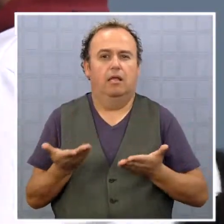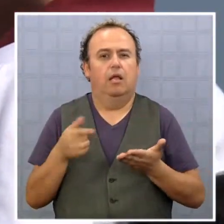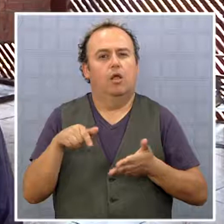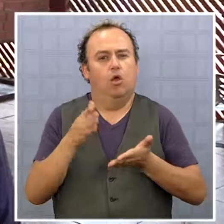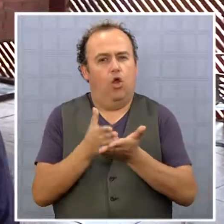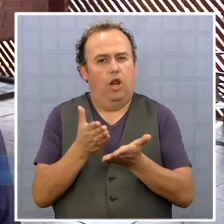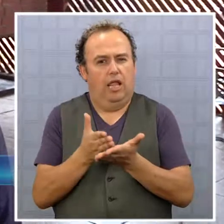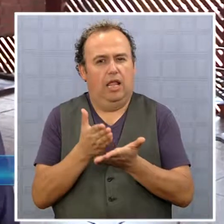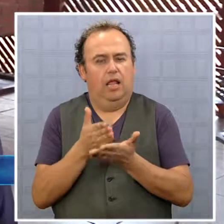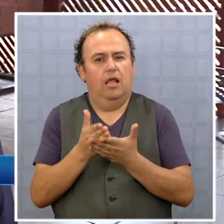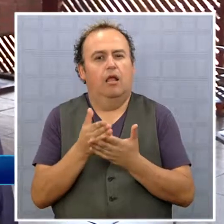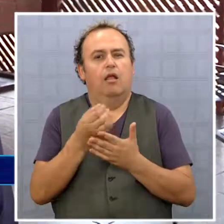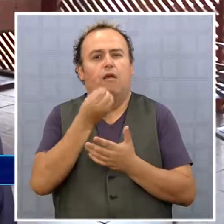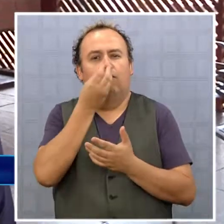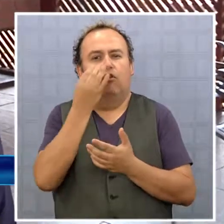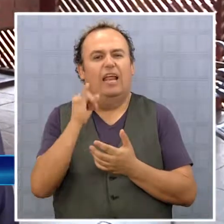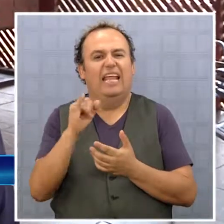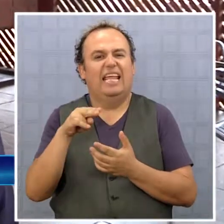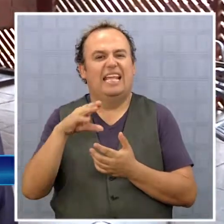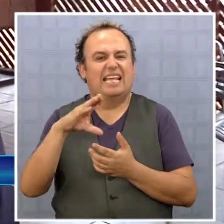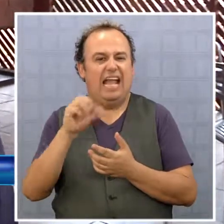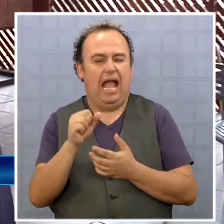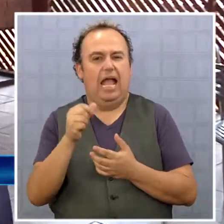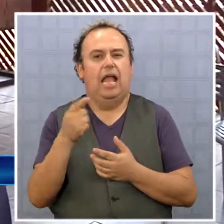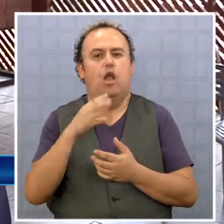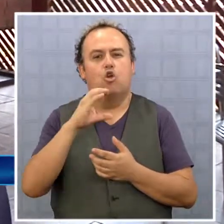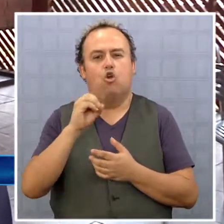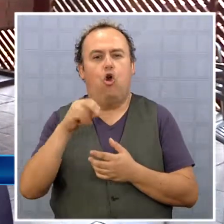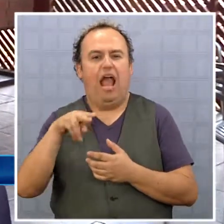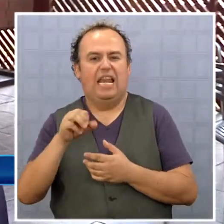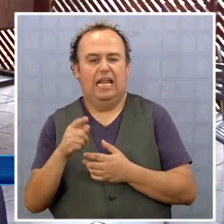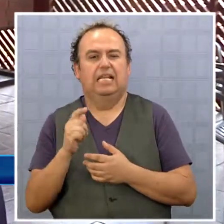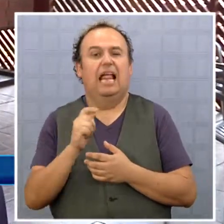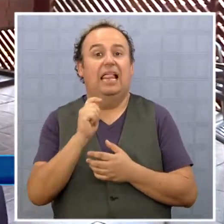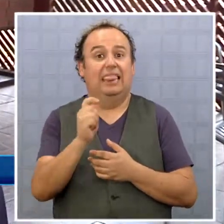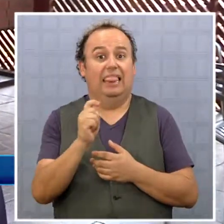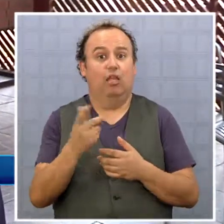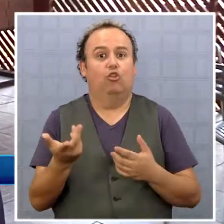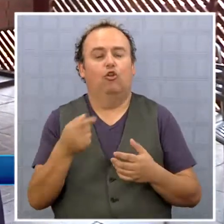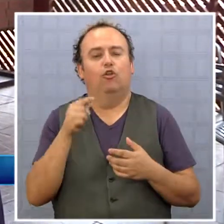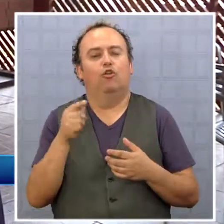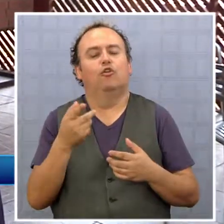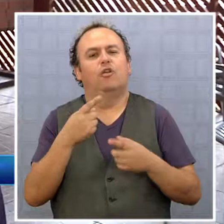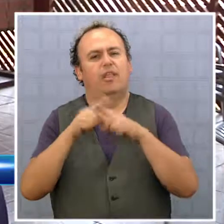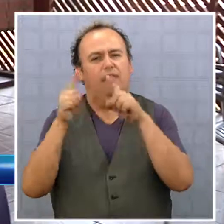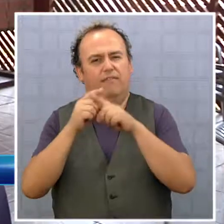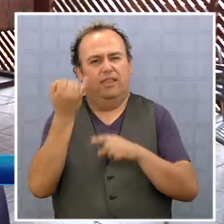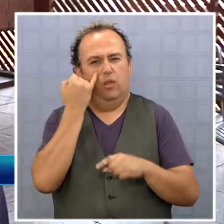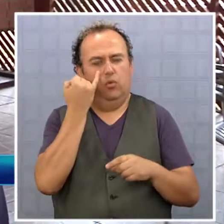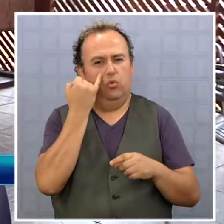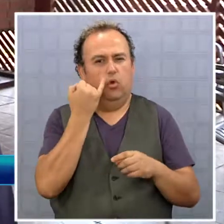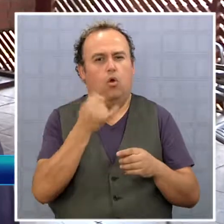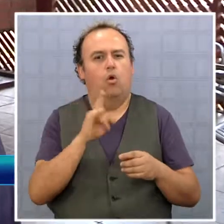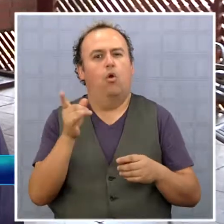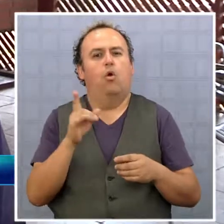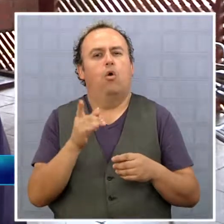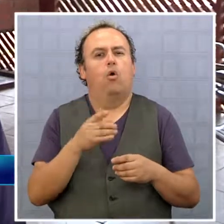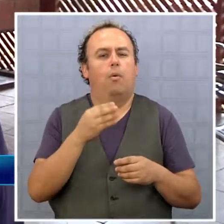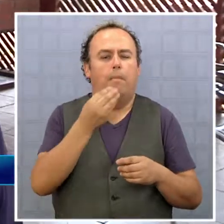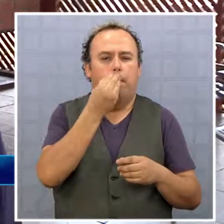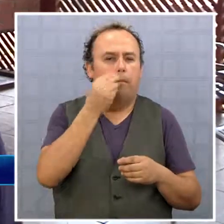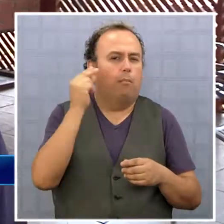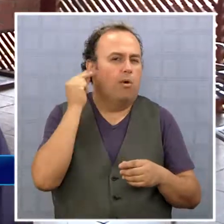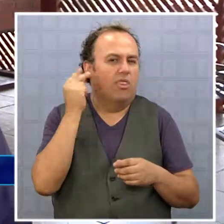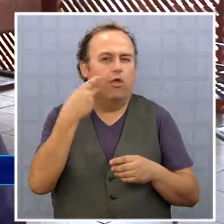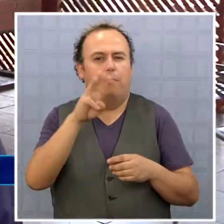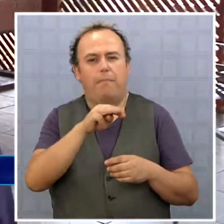están colegios nuestros como Flor del Inca, Coanil, la Teletón, diversas instituciones, ¿no es cierto?, de apoderados y de